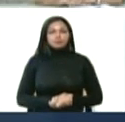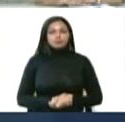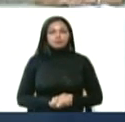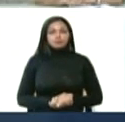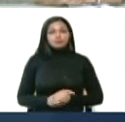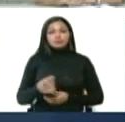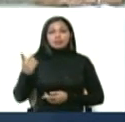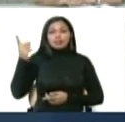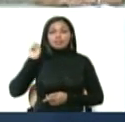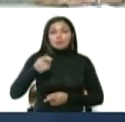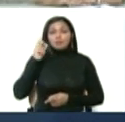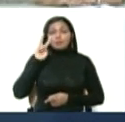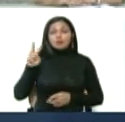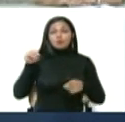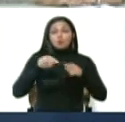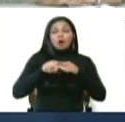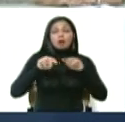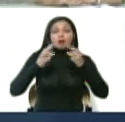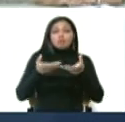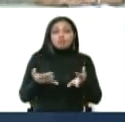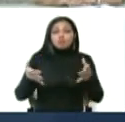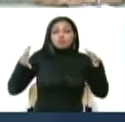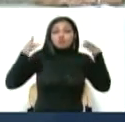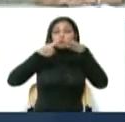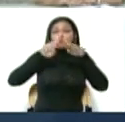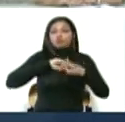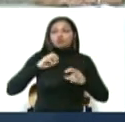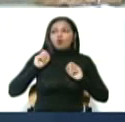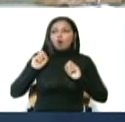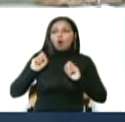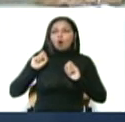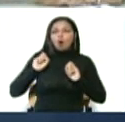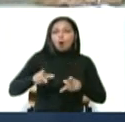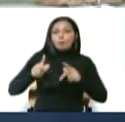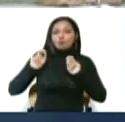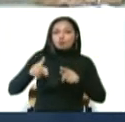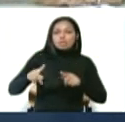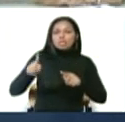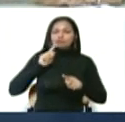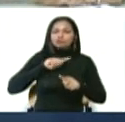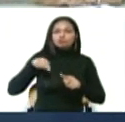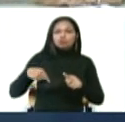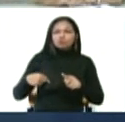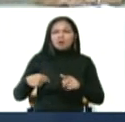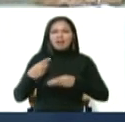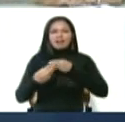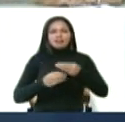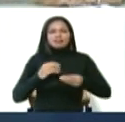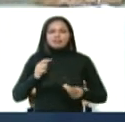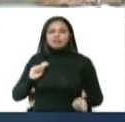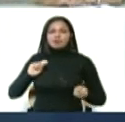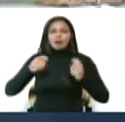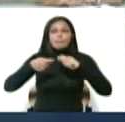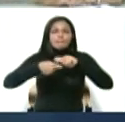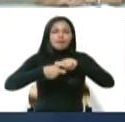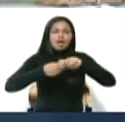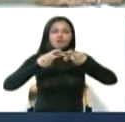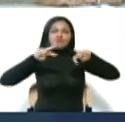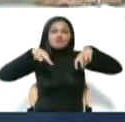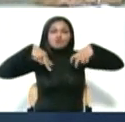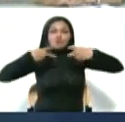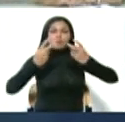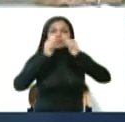Tenemos que ver la pandemia como la oportunidad para construir un nuevo y